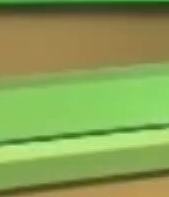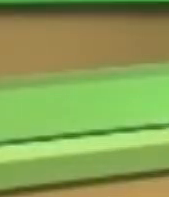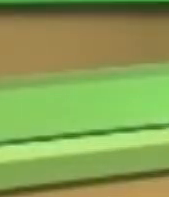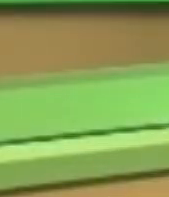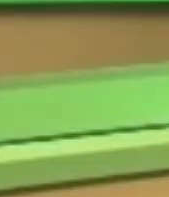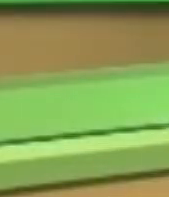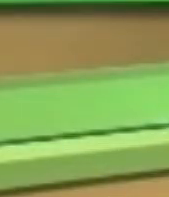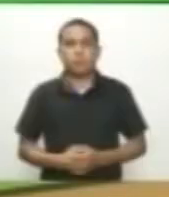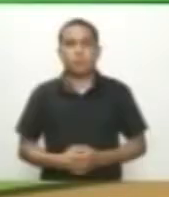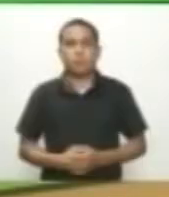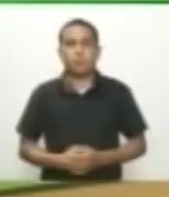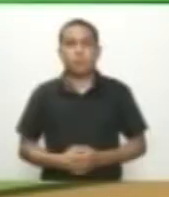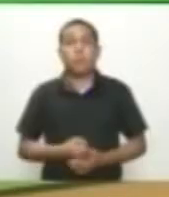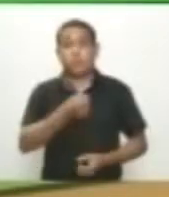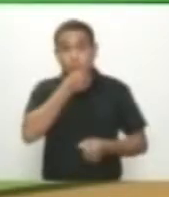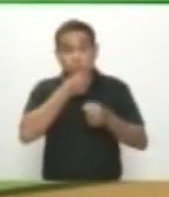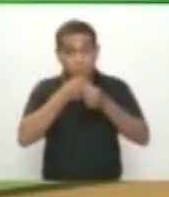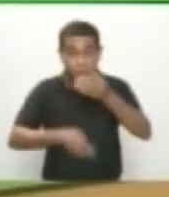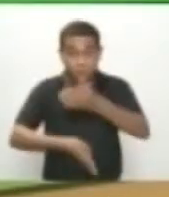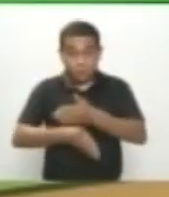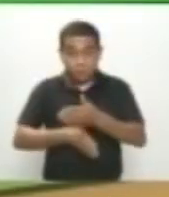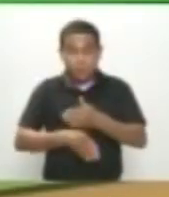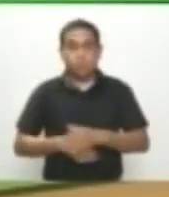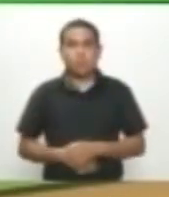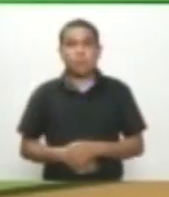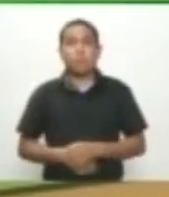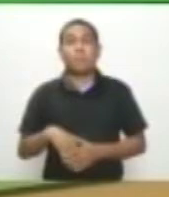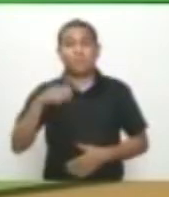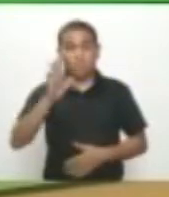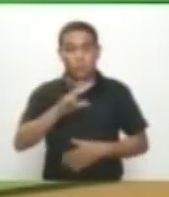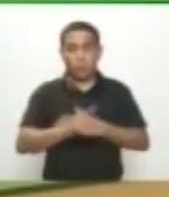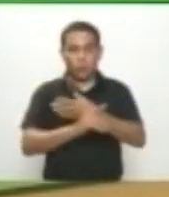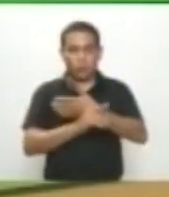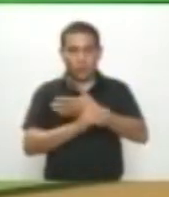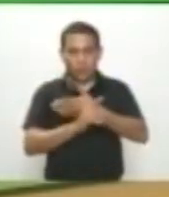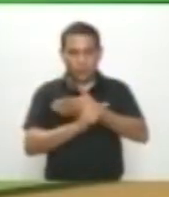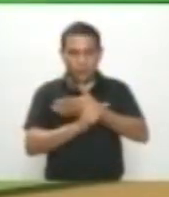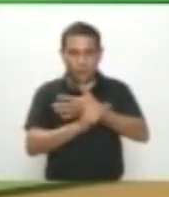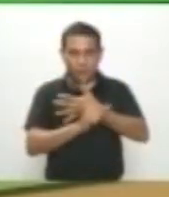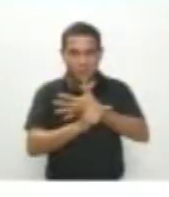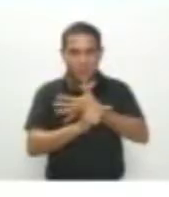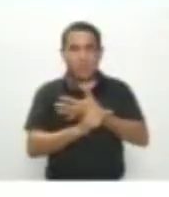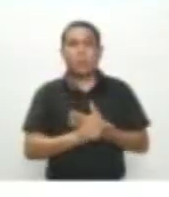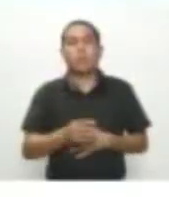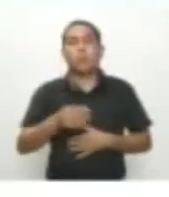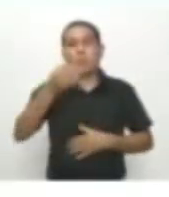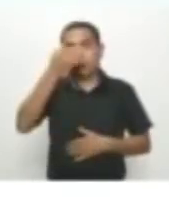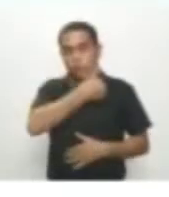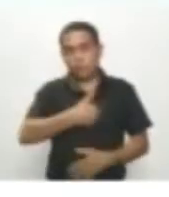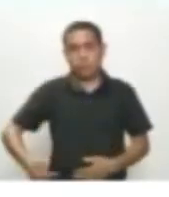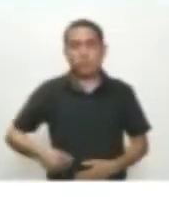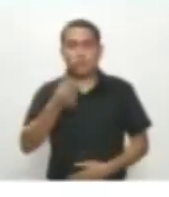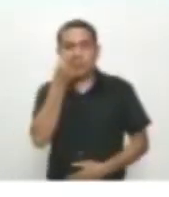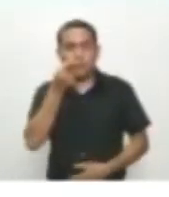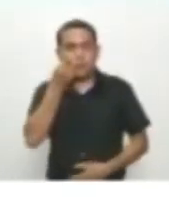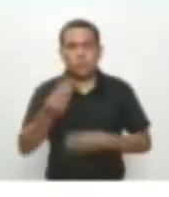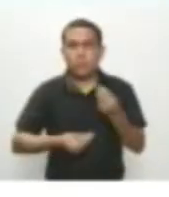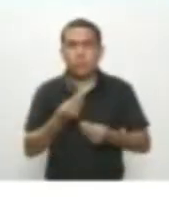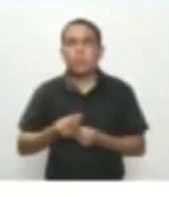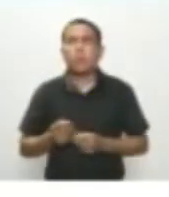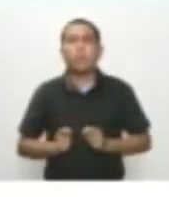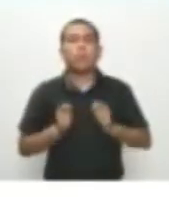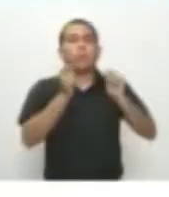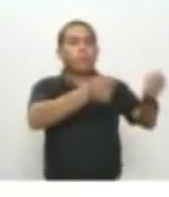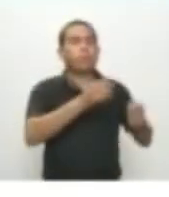Continuamos con más información aquí en las noticias. A través de su cuenta en Twitter, el presidente Santos anunció el encargo de la alcaldía de Cartagena a Sergio